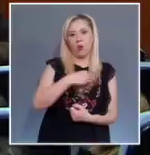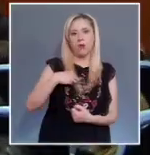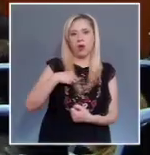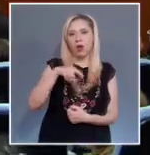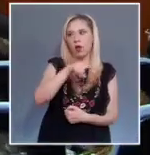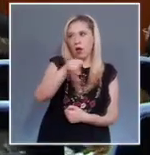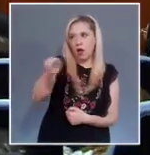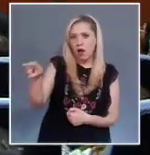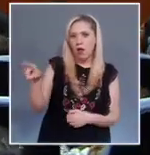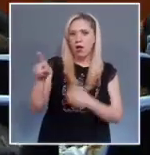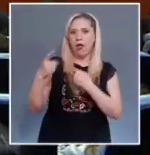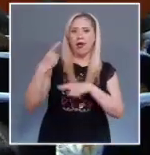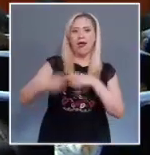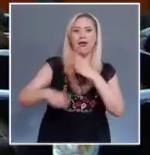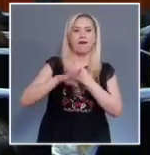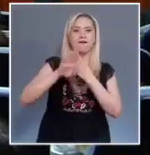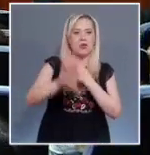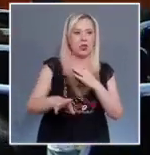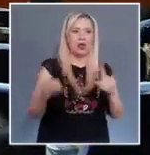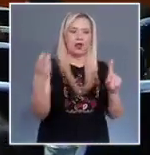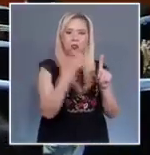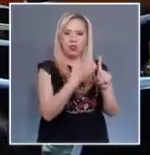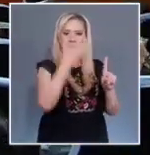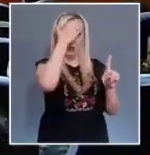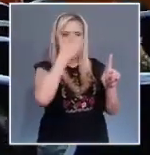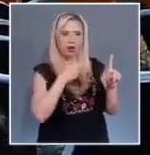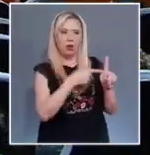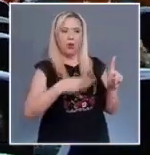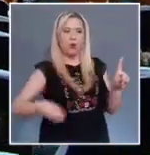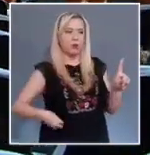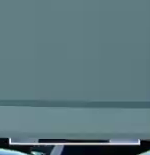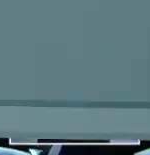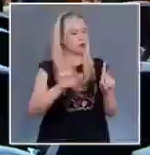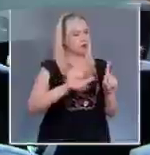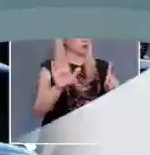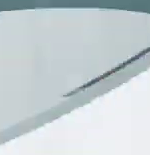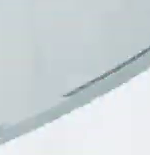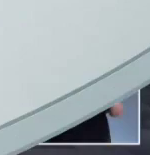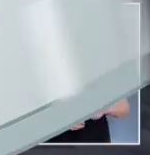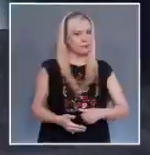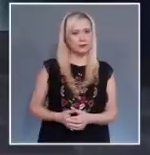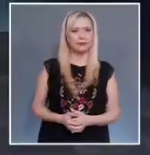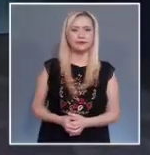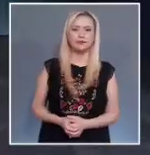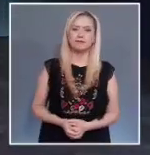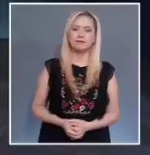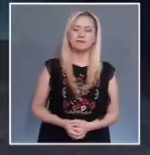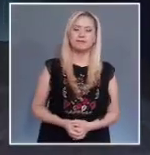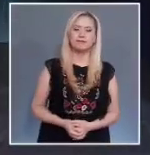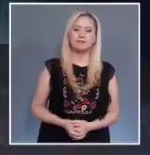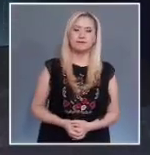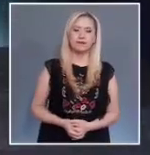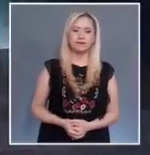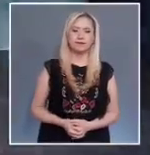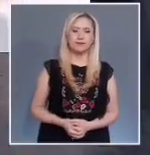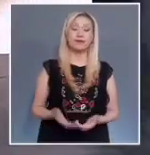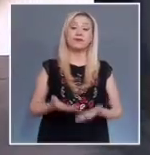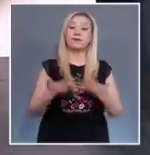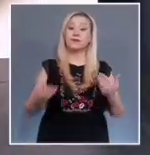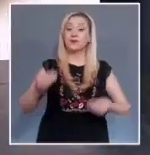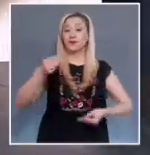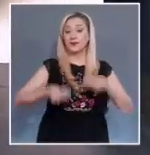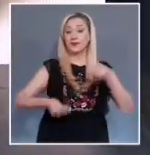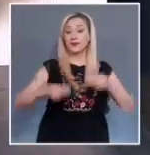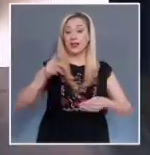revictimización. Para el canal del Poder Judicial de la Federación, Mario López Peña. El magistrado Felipe de la Mata